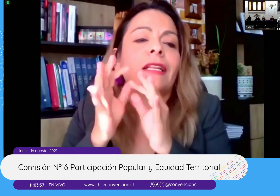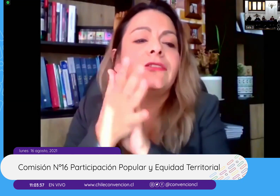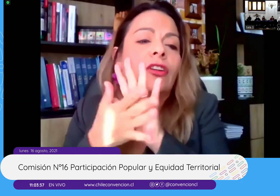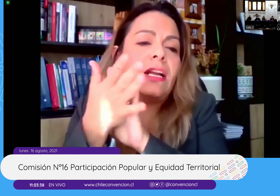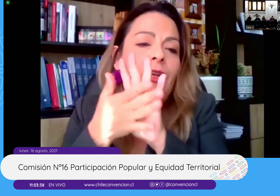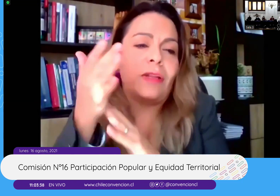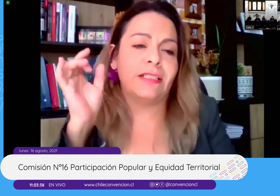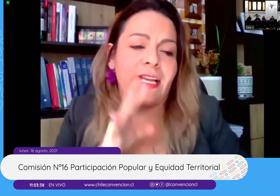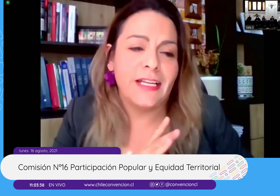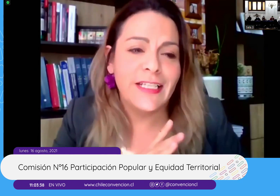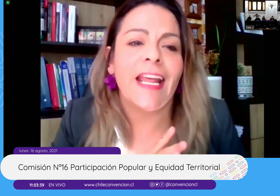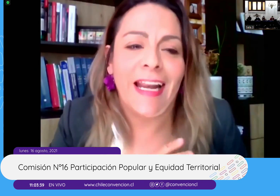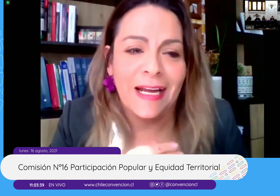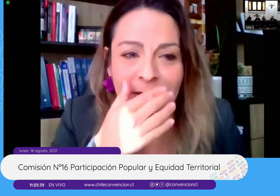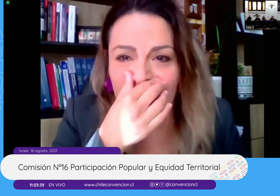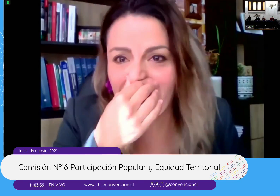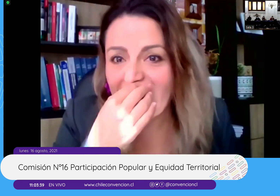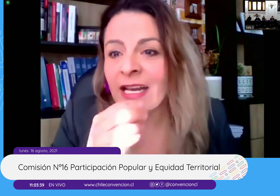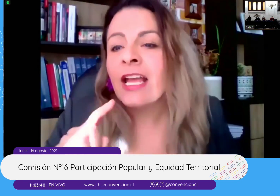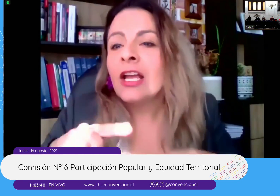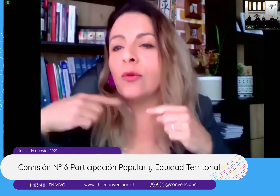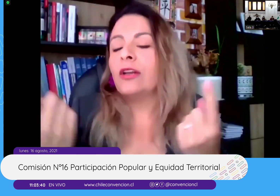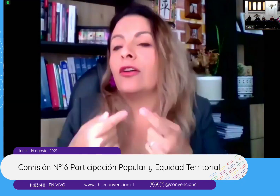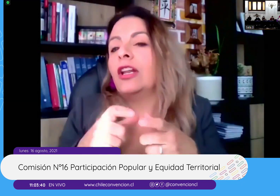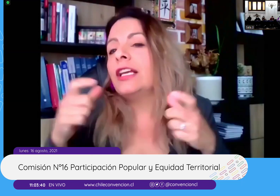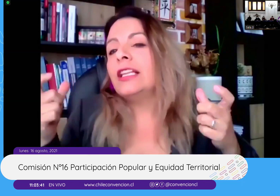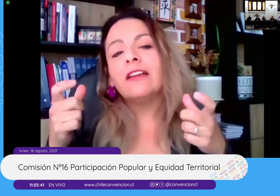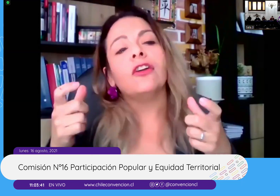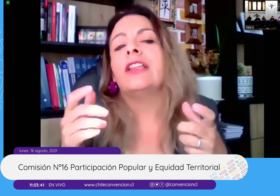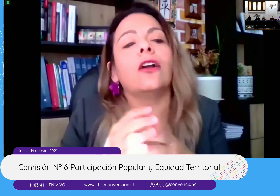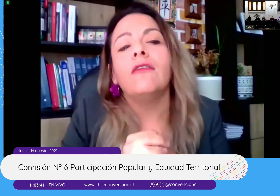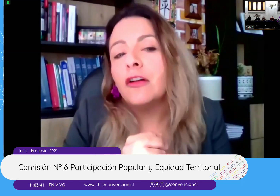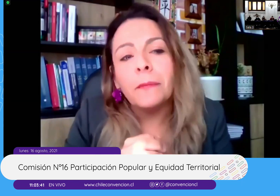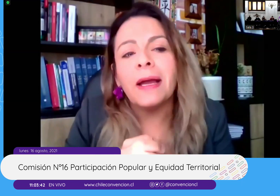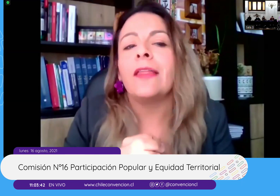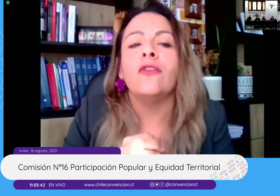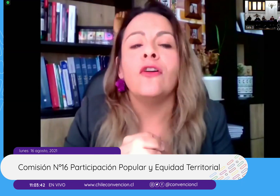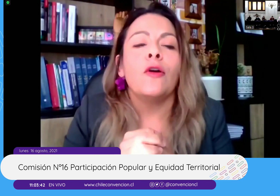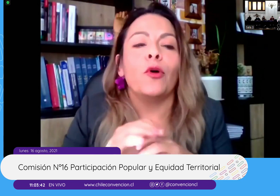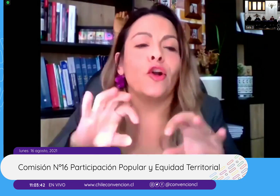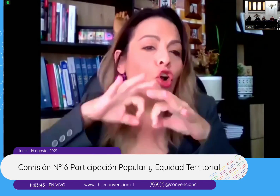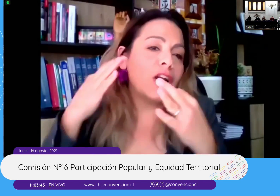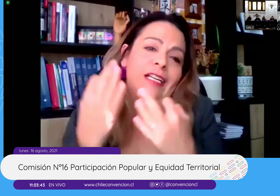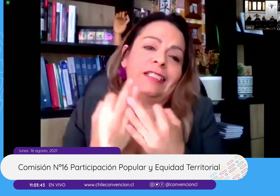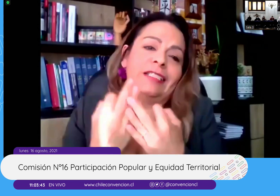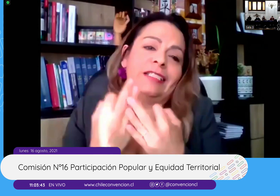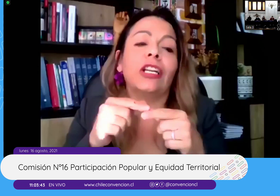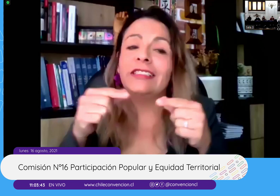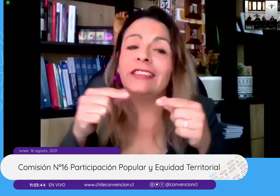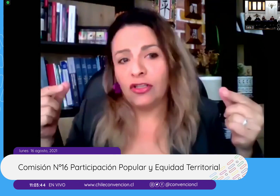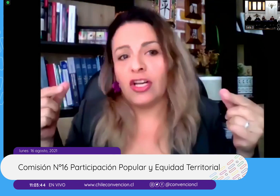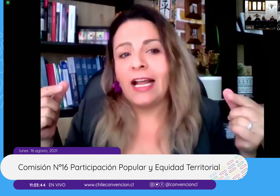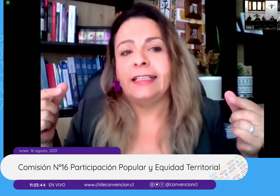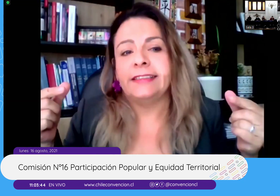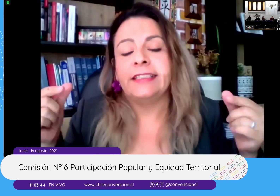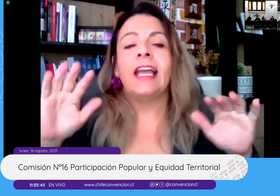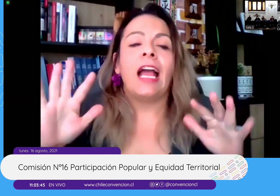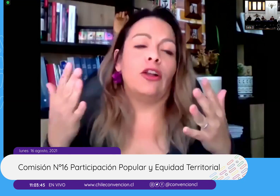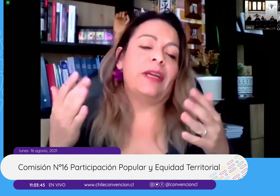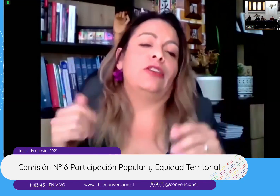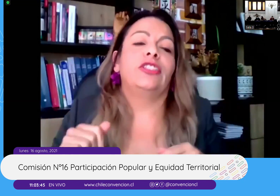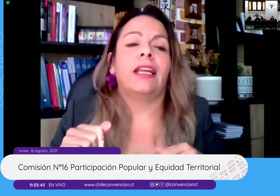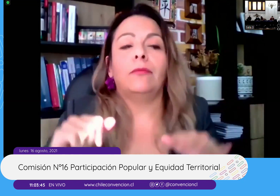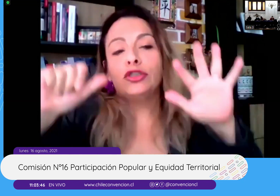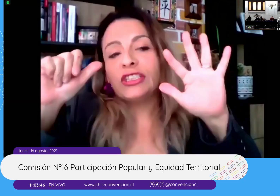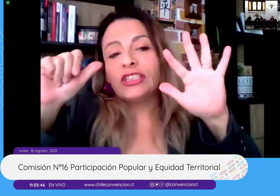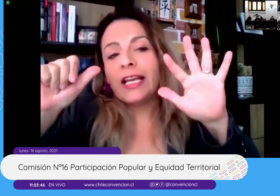la interpretación a la lengua de señas chilena. Bien, nuestro colectivo está conformado por organizaciones nacionales.